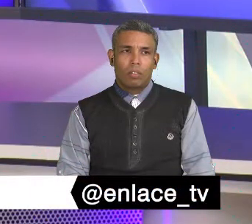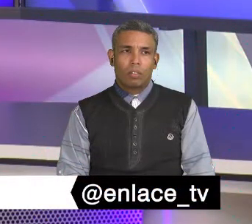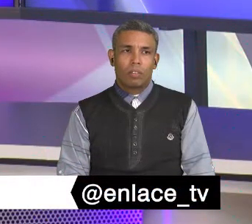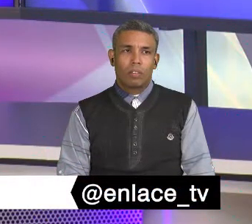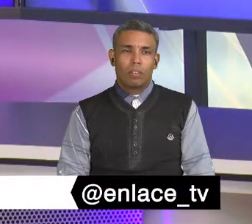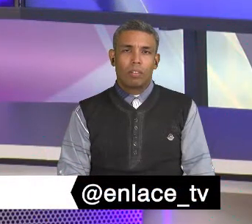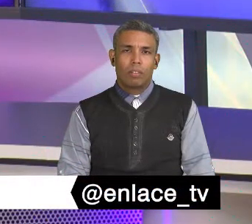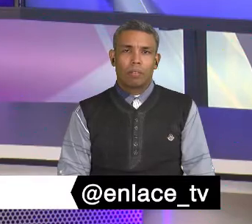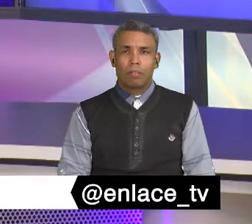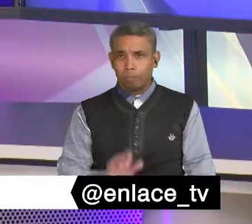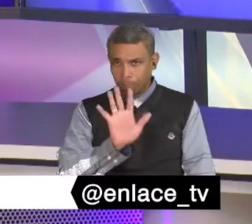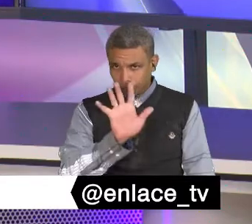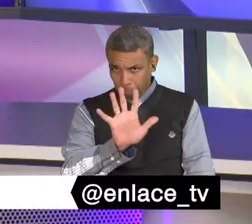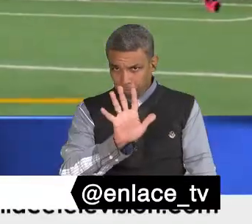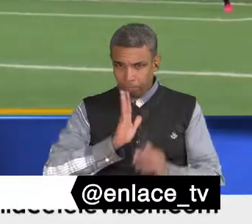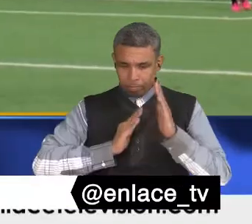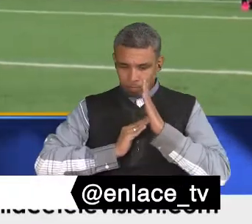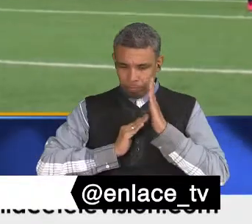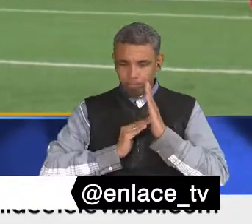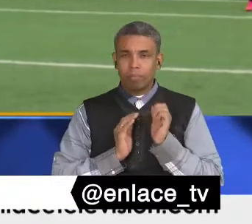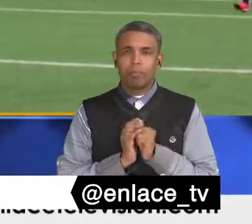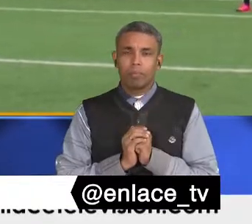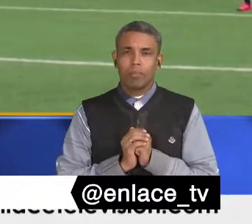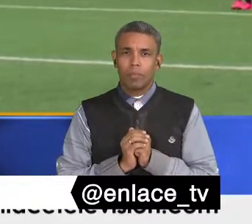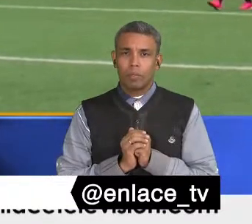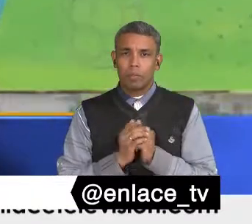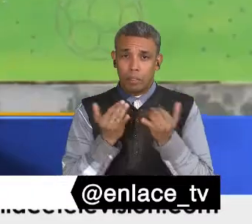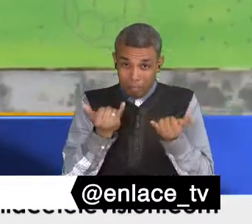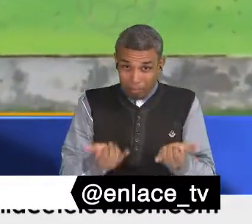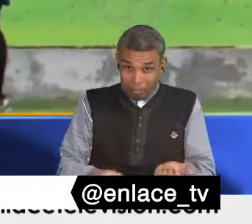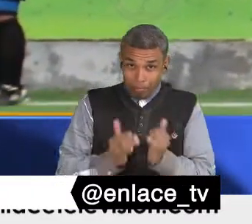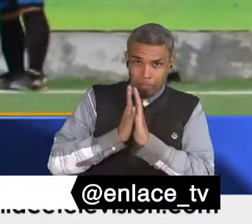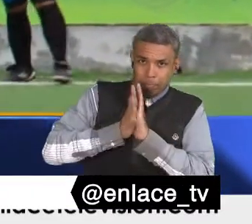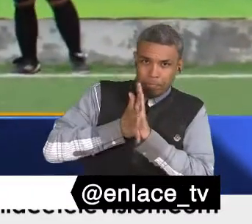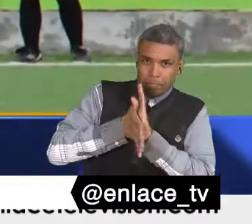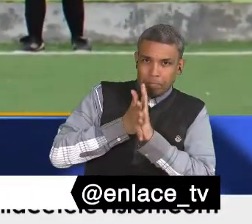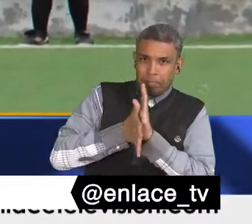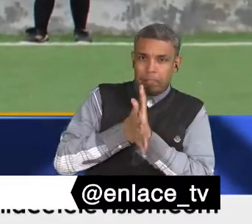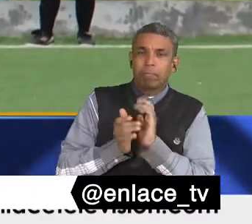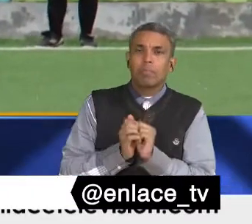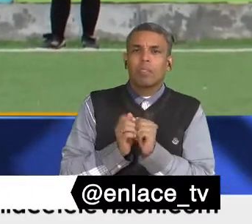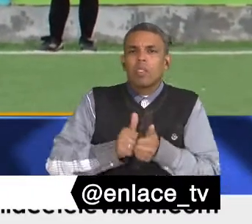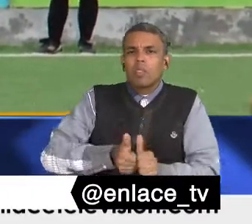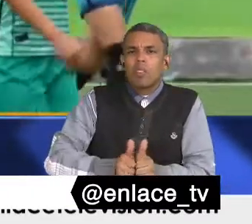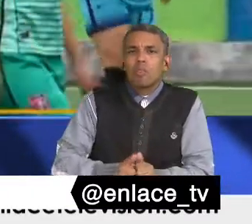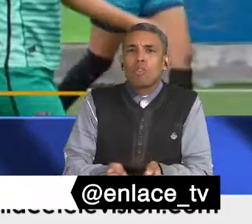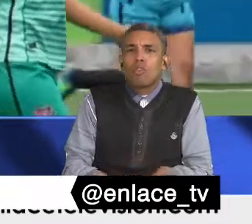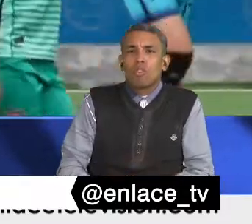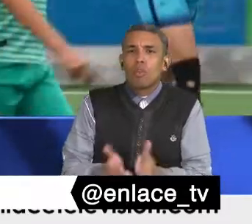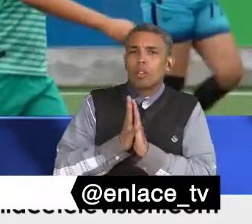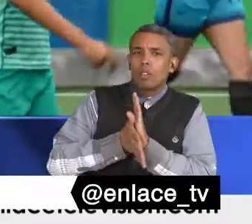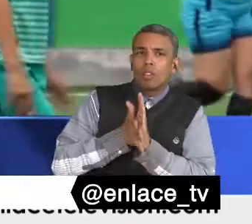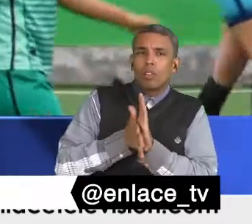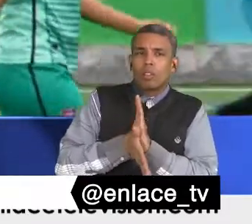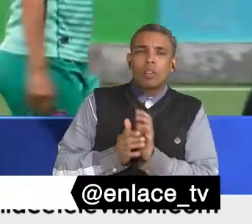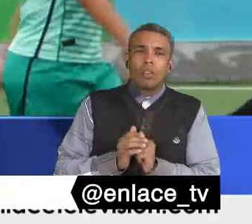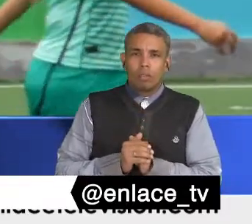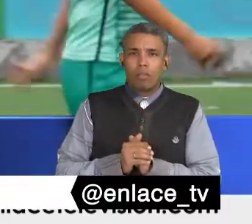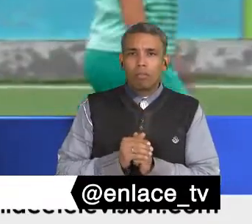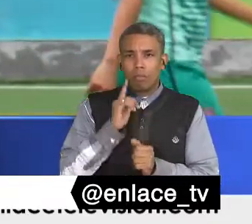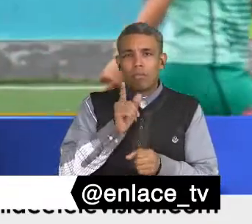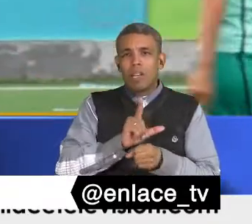Hacemos una segunda pausa de reconocimiento a nuestros patrocinadores en Enlace Noticias. Al regresar en deportes les tendremos detalles sobre el torneo de